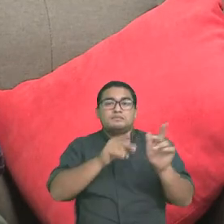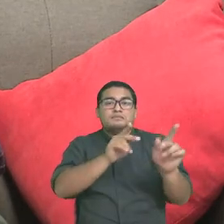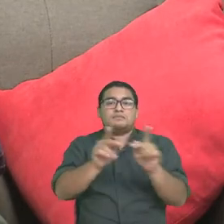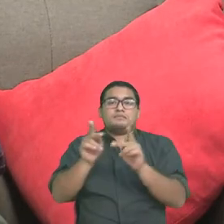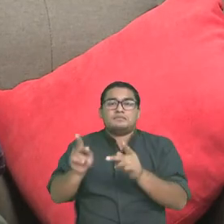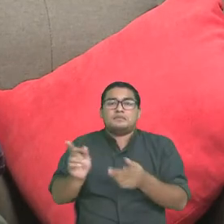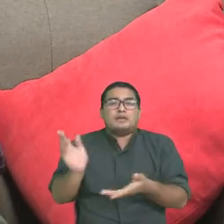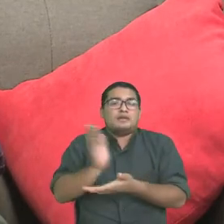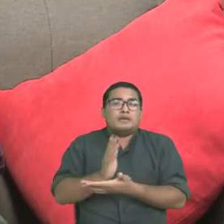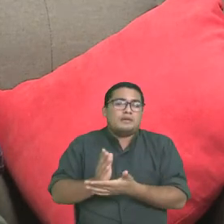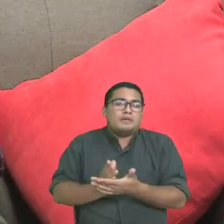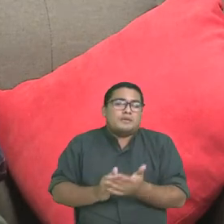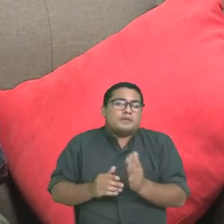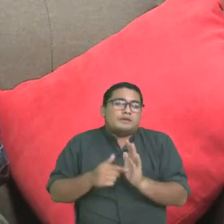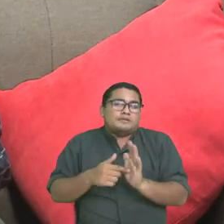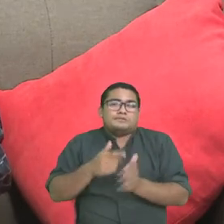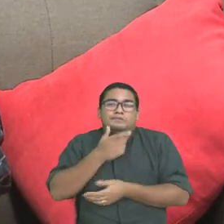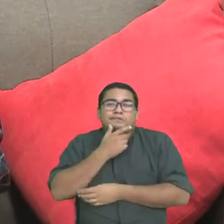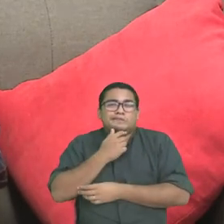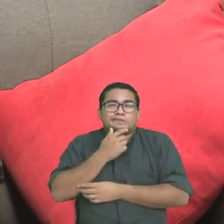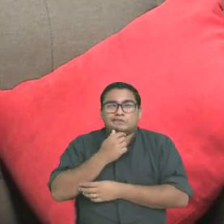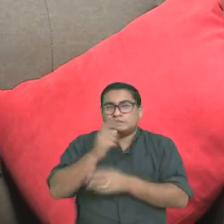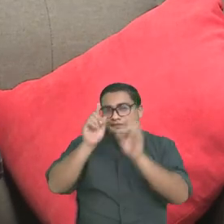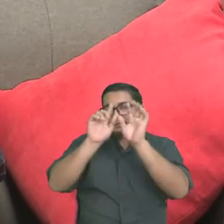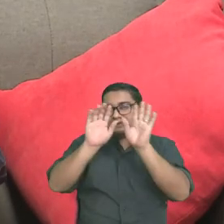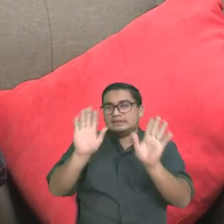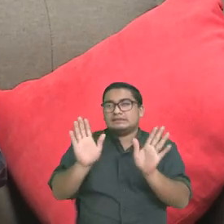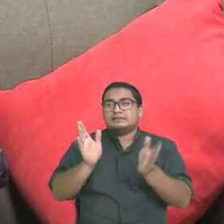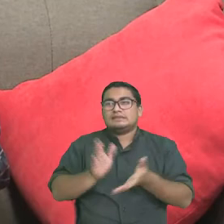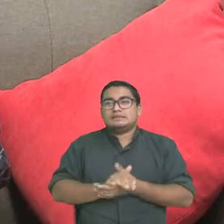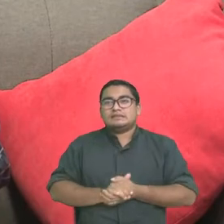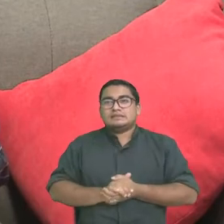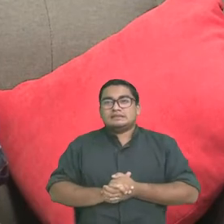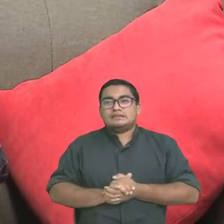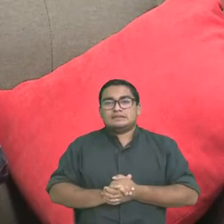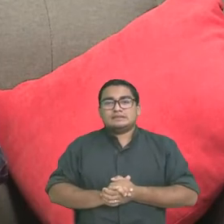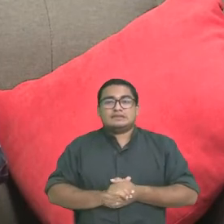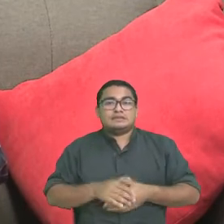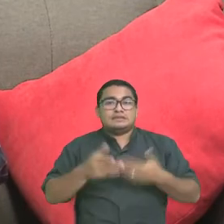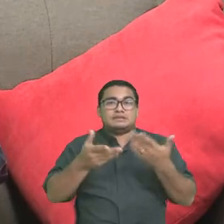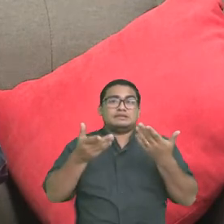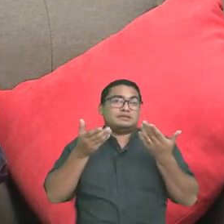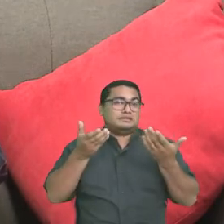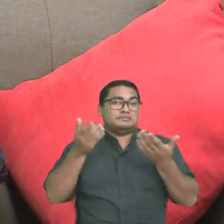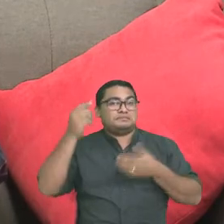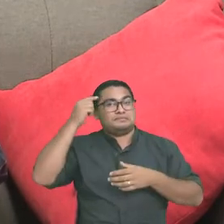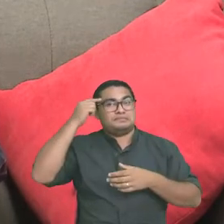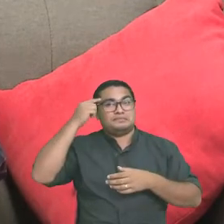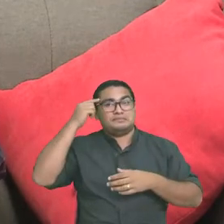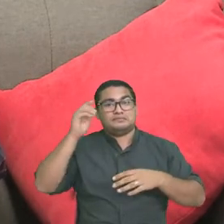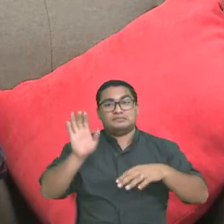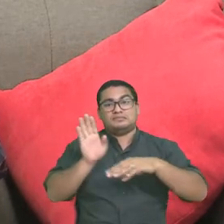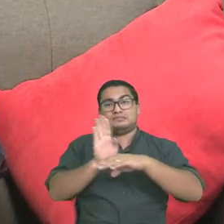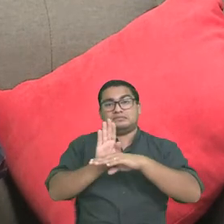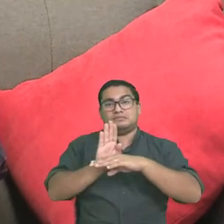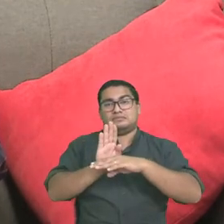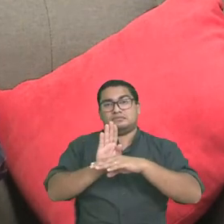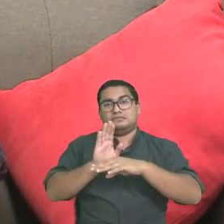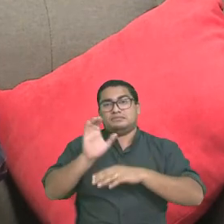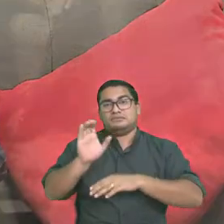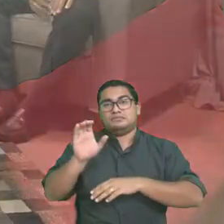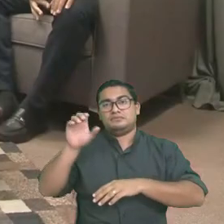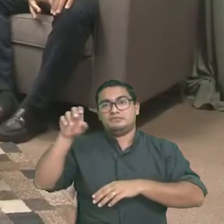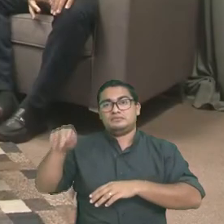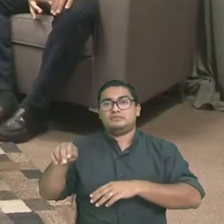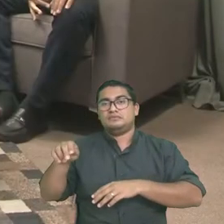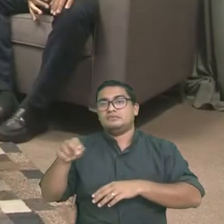personas con intenciones bastante claras, ¿verdad?, intentan hacer figurar que no es el Banco Central el que, y efectivamente